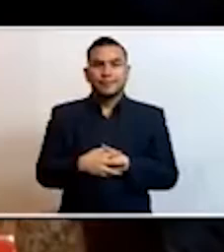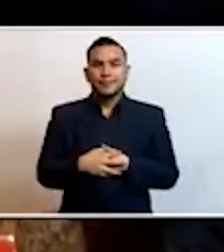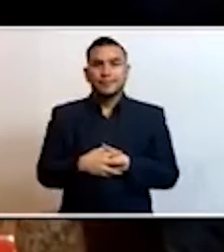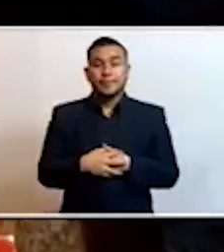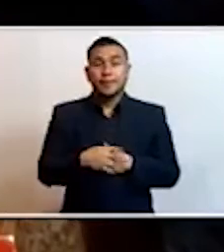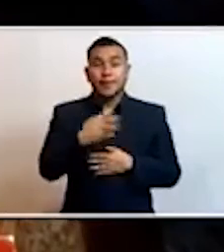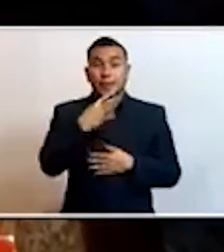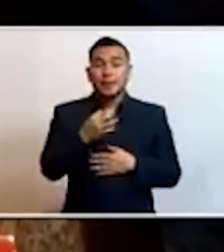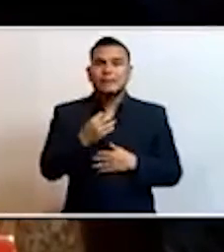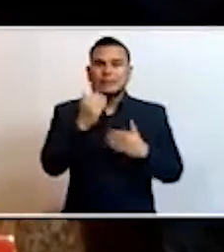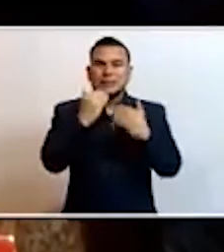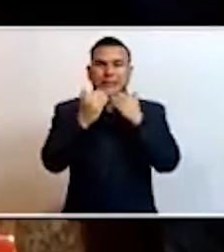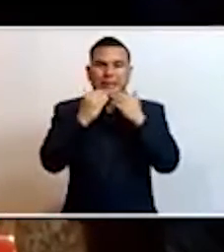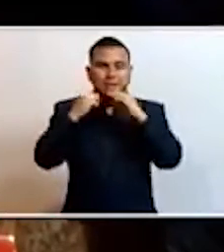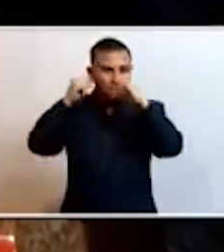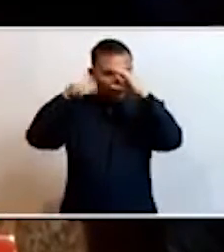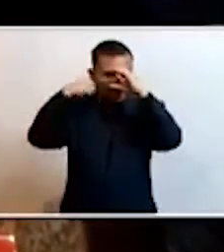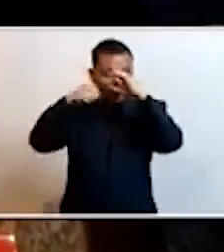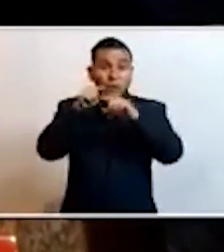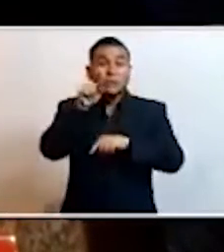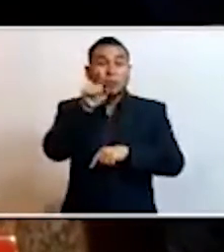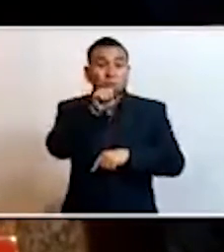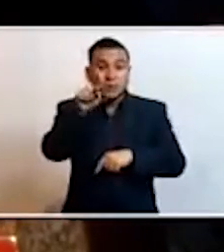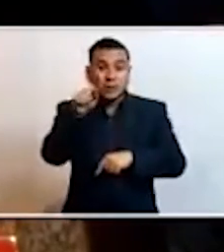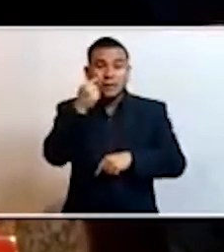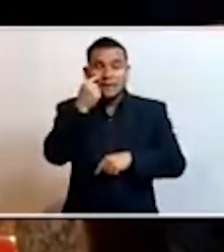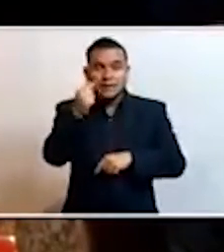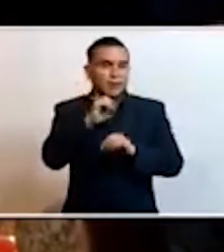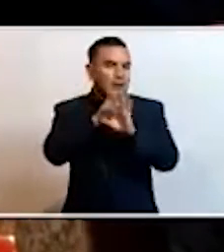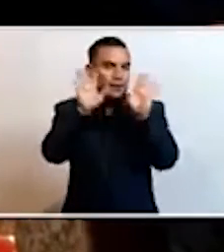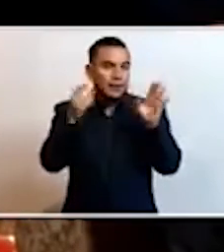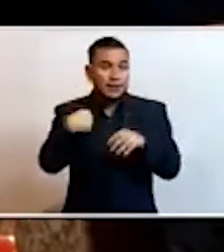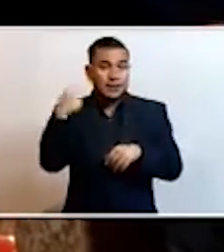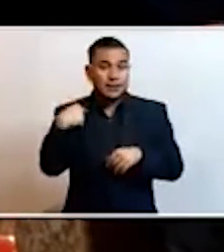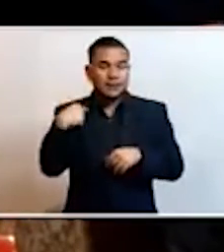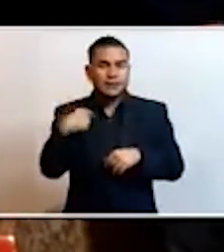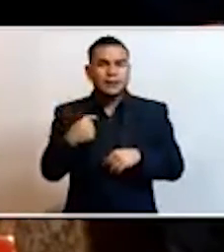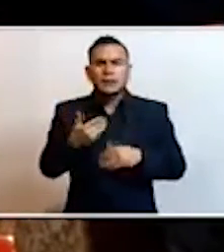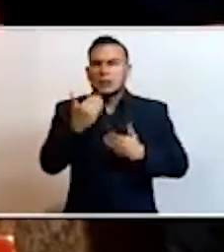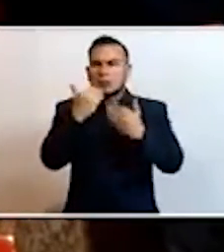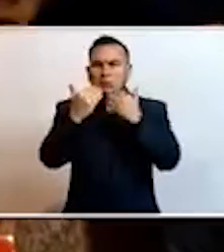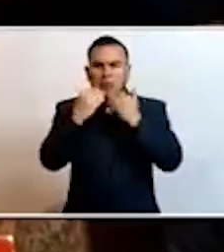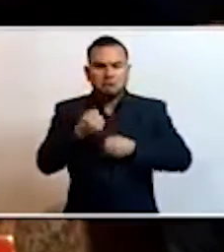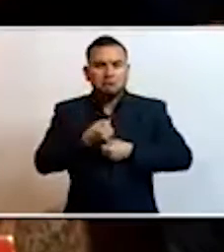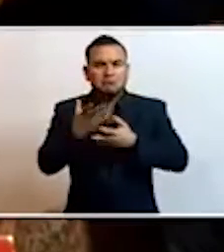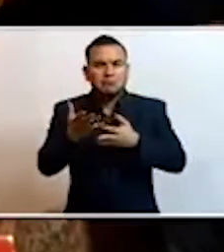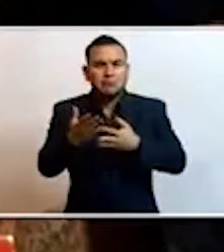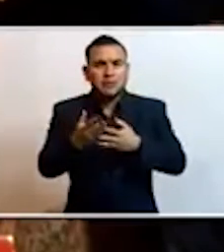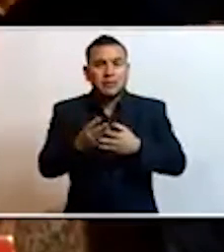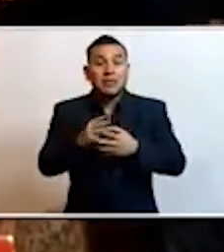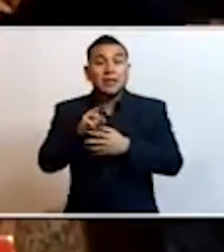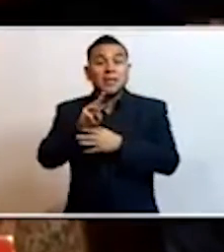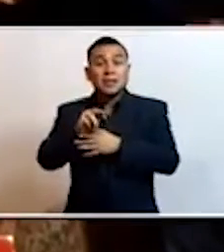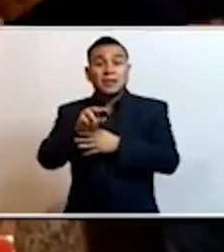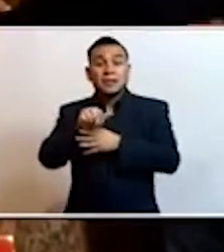Y él decía una cosa en un video que creo que ustedes lo han transmitido. Y él decía, las mafias de